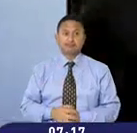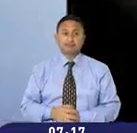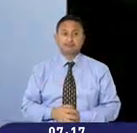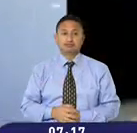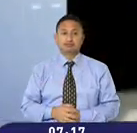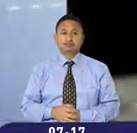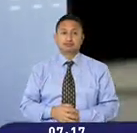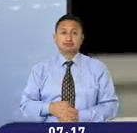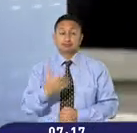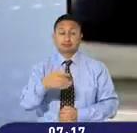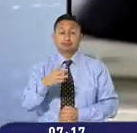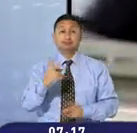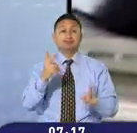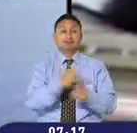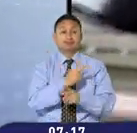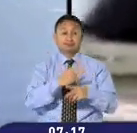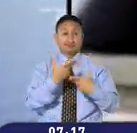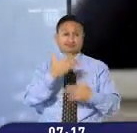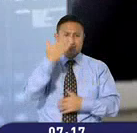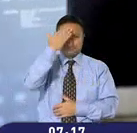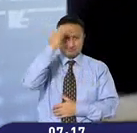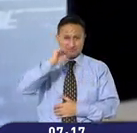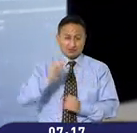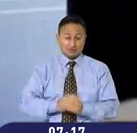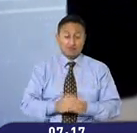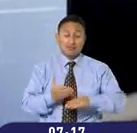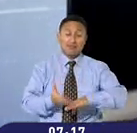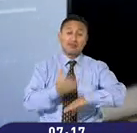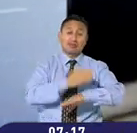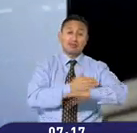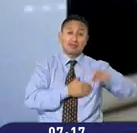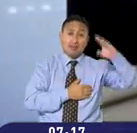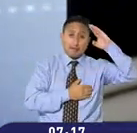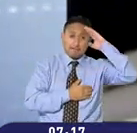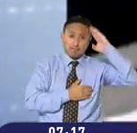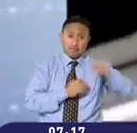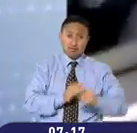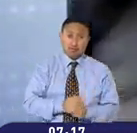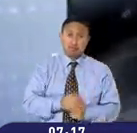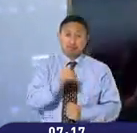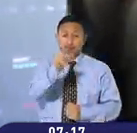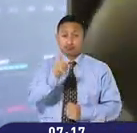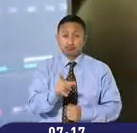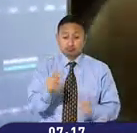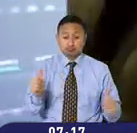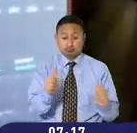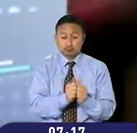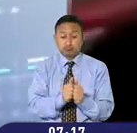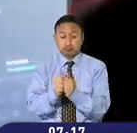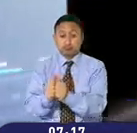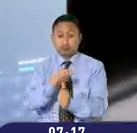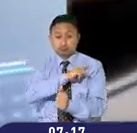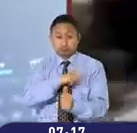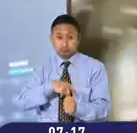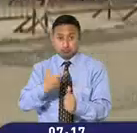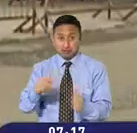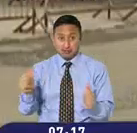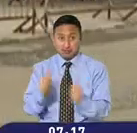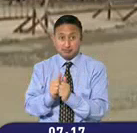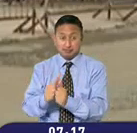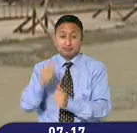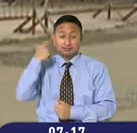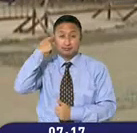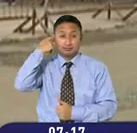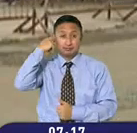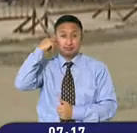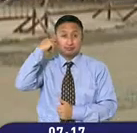El peligro ya la rondaba y por ese motivo la Policía Nacional decidió asignarle un custodio personal hace una semana. Al salir